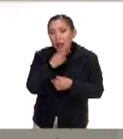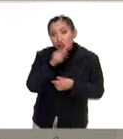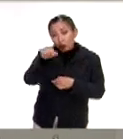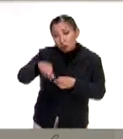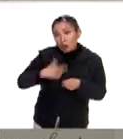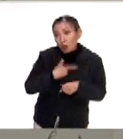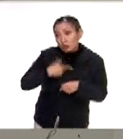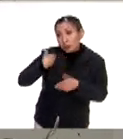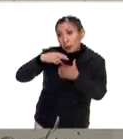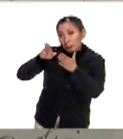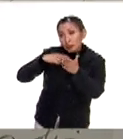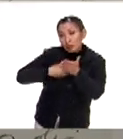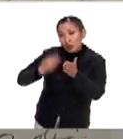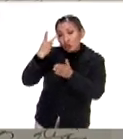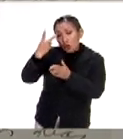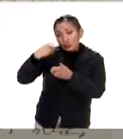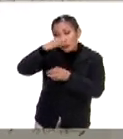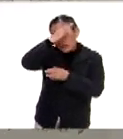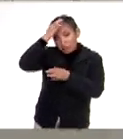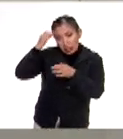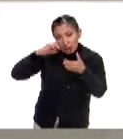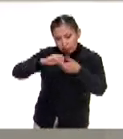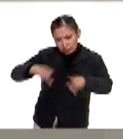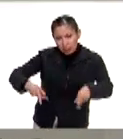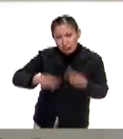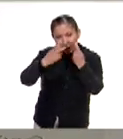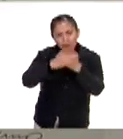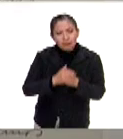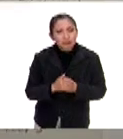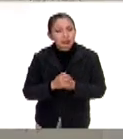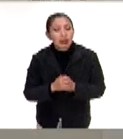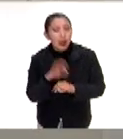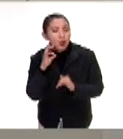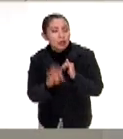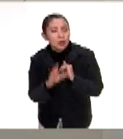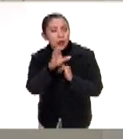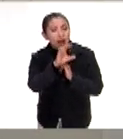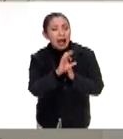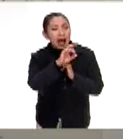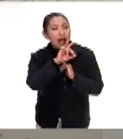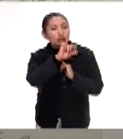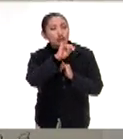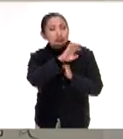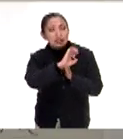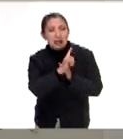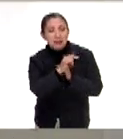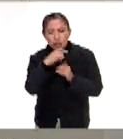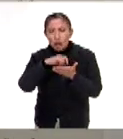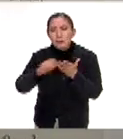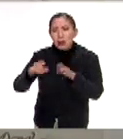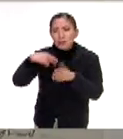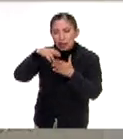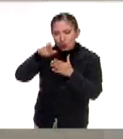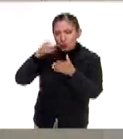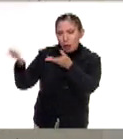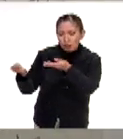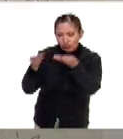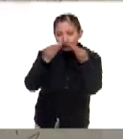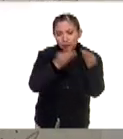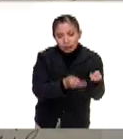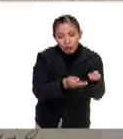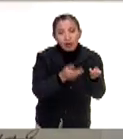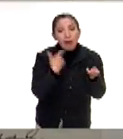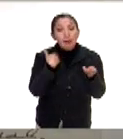que te había gustado mi cuadro, las dos Fridas, te lo vendemos. Y al final Carlos Chávez le compra el cuadro. Entonces, creo